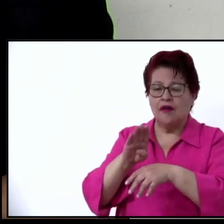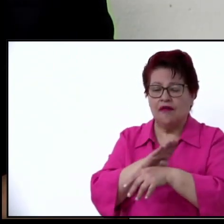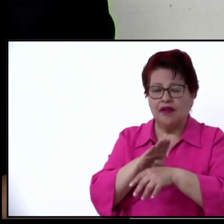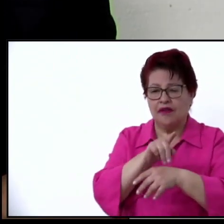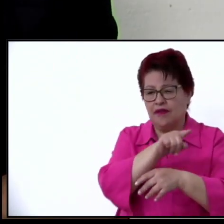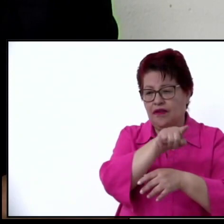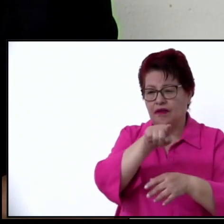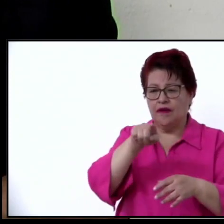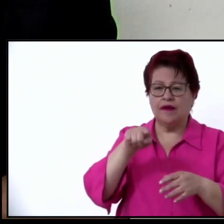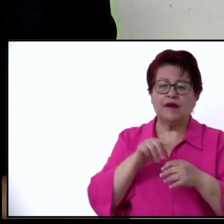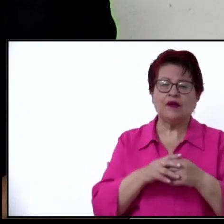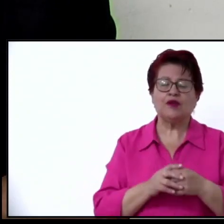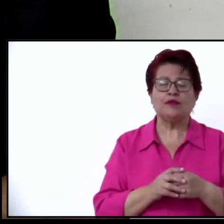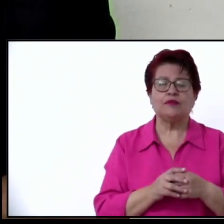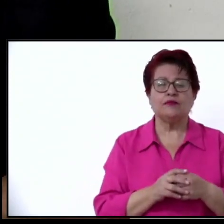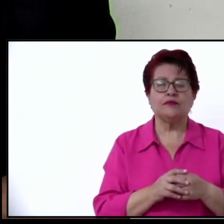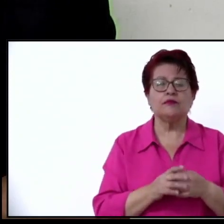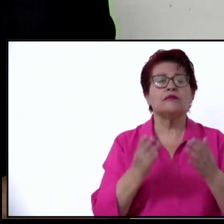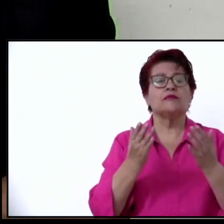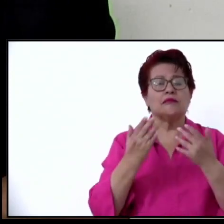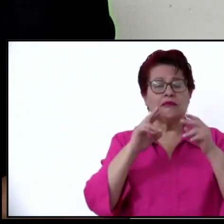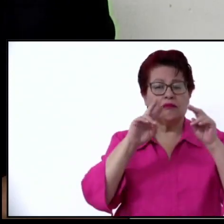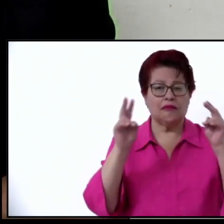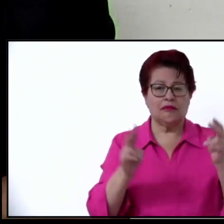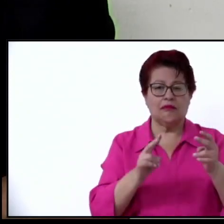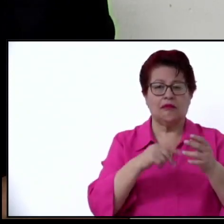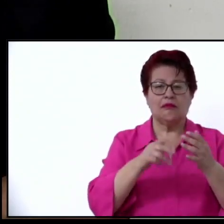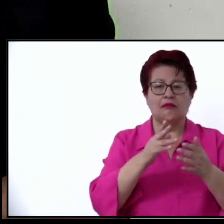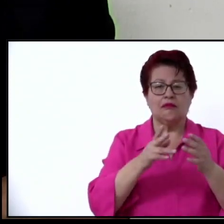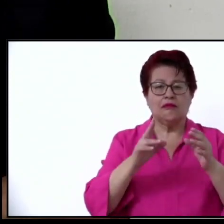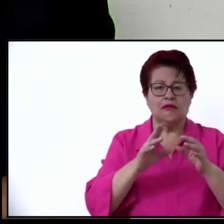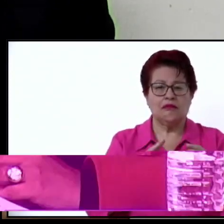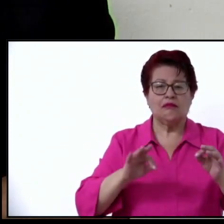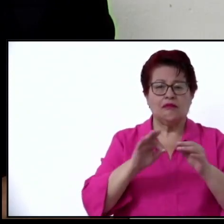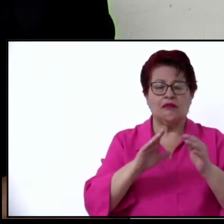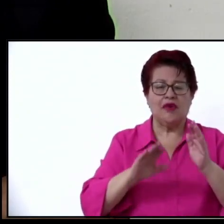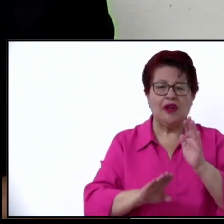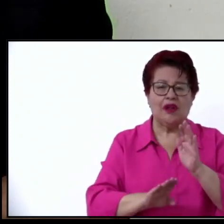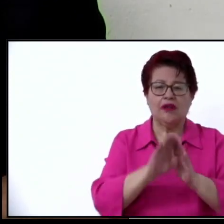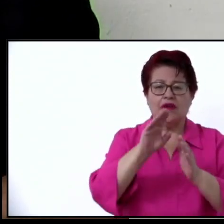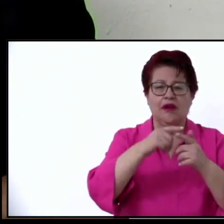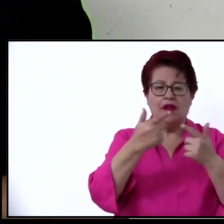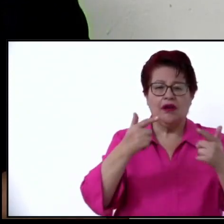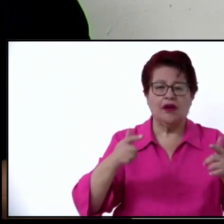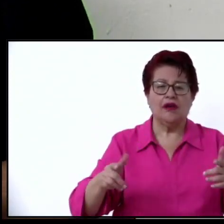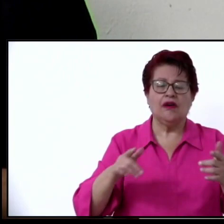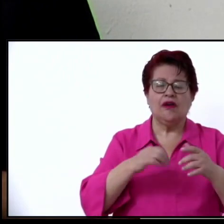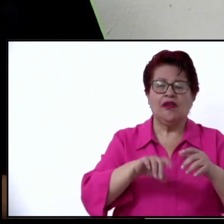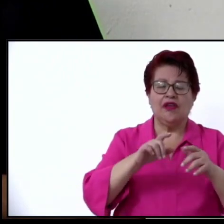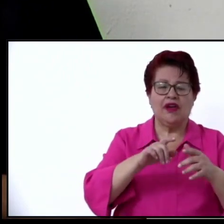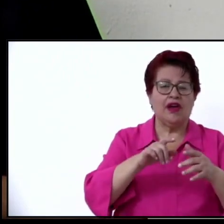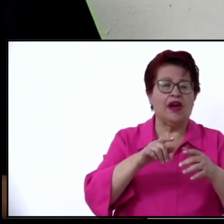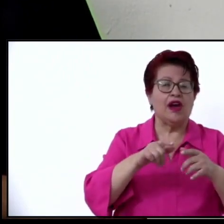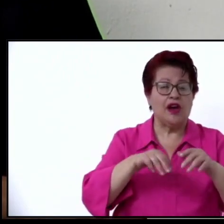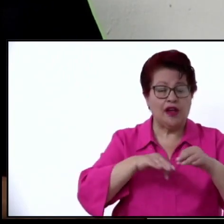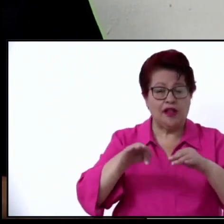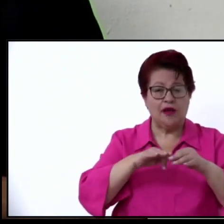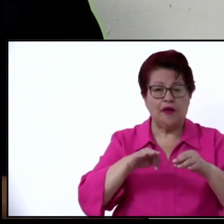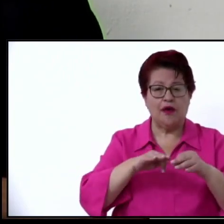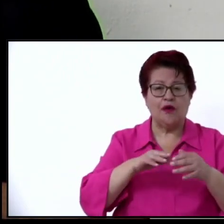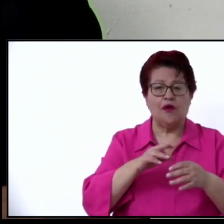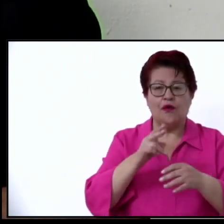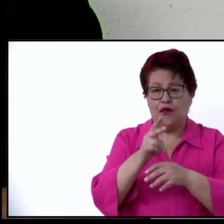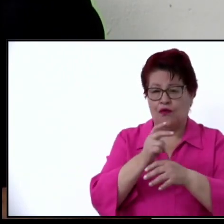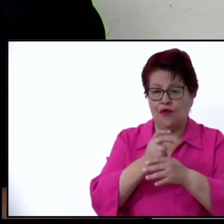población. Entrando en materia, es importante destacar el crecimiento en la generación de empleos formales, la cual durante